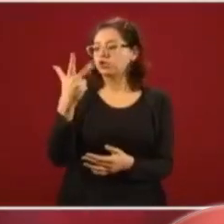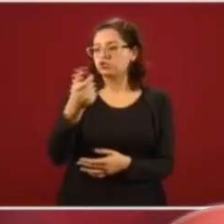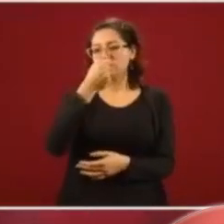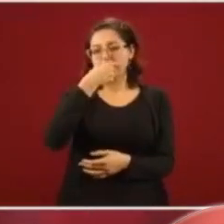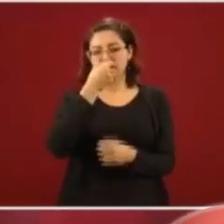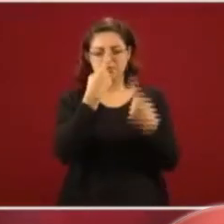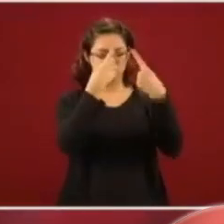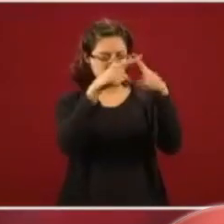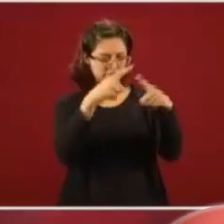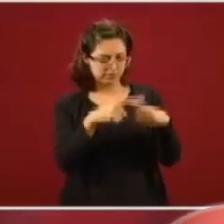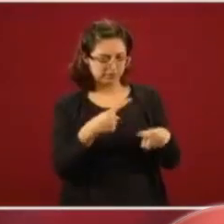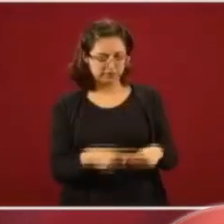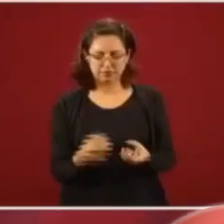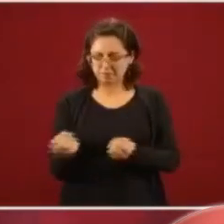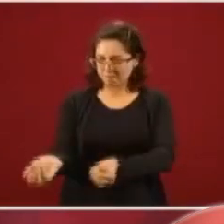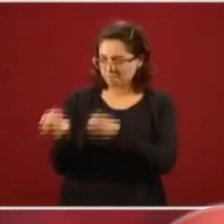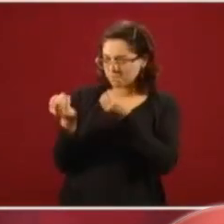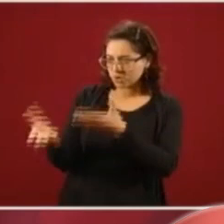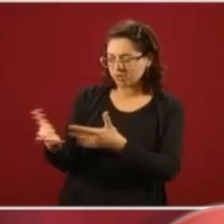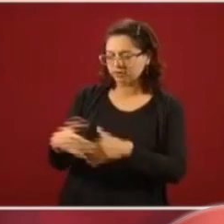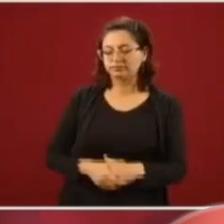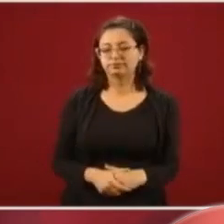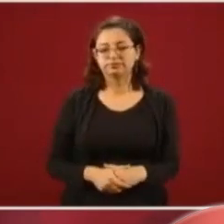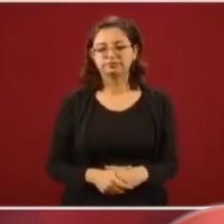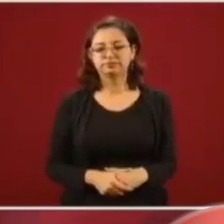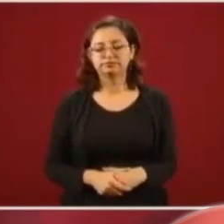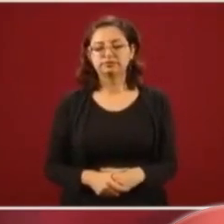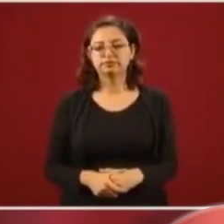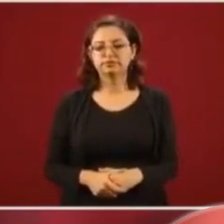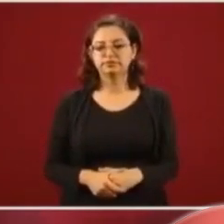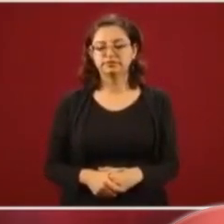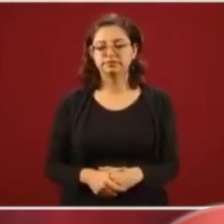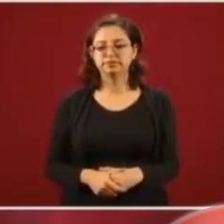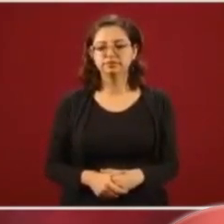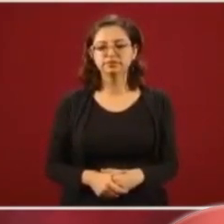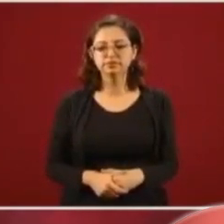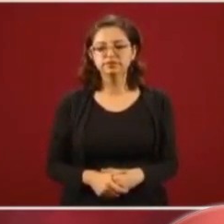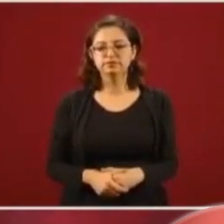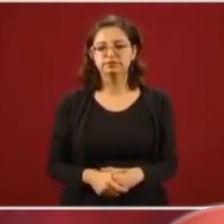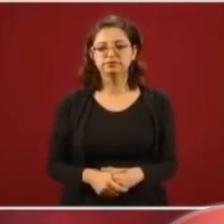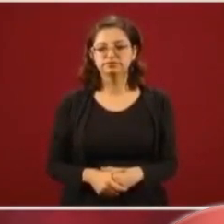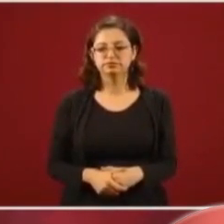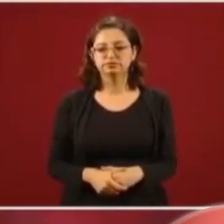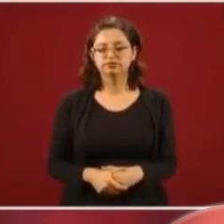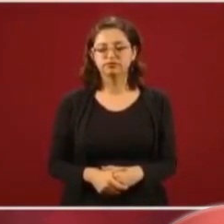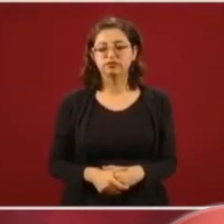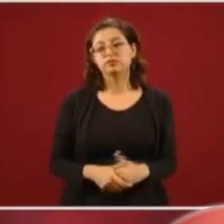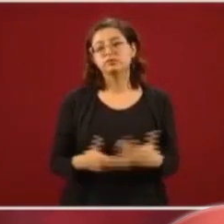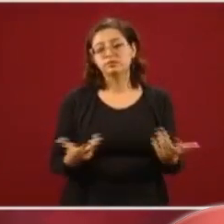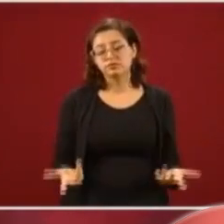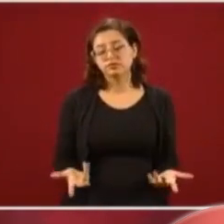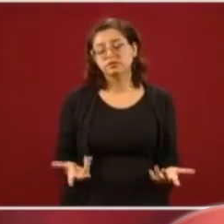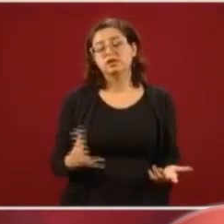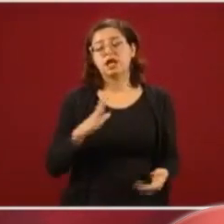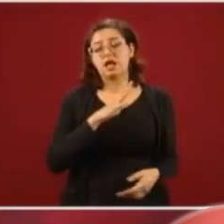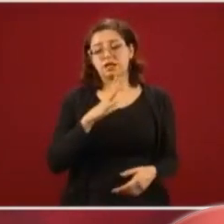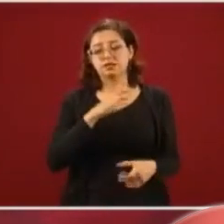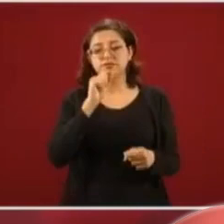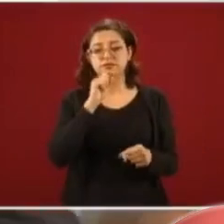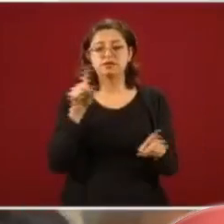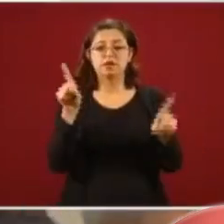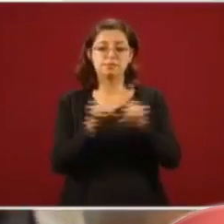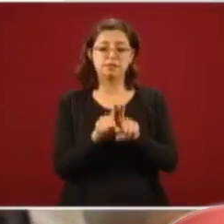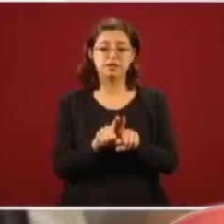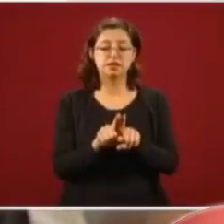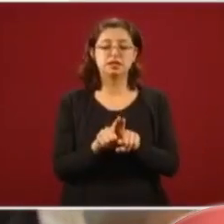medicamentos. De estos medicamentos teníamos esquemas ya de combinaciones para tratar a los pacientes, que había más